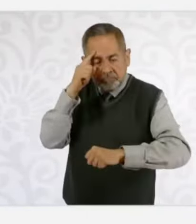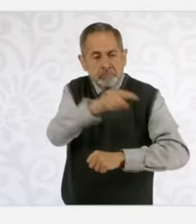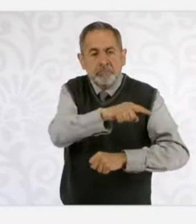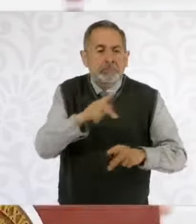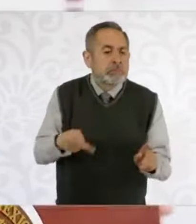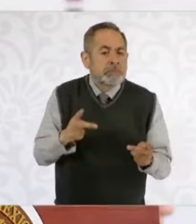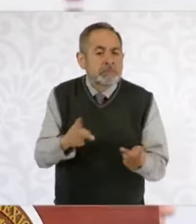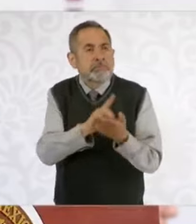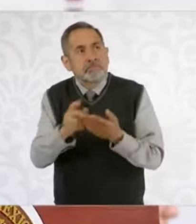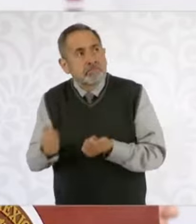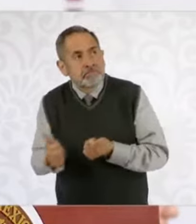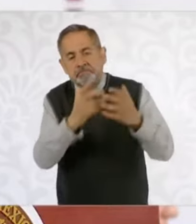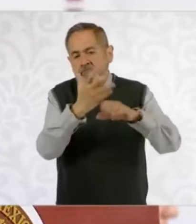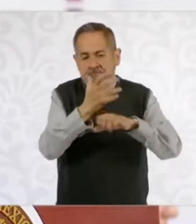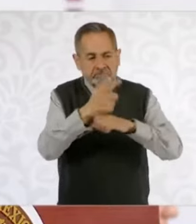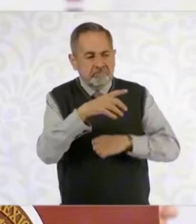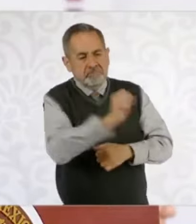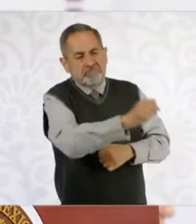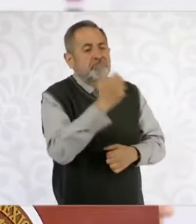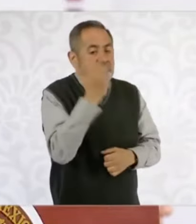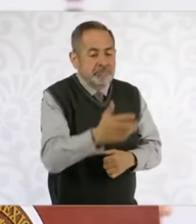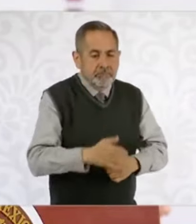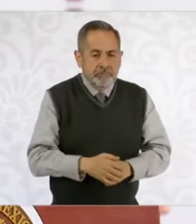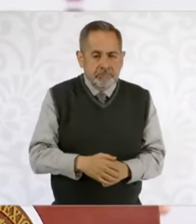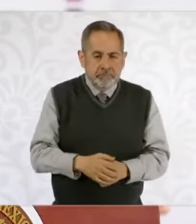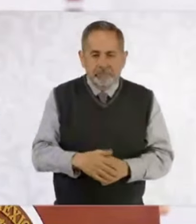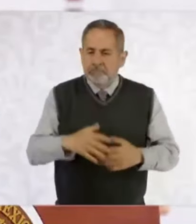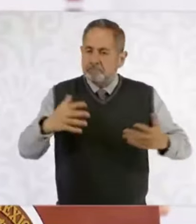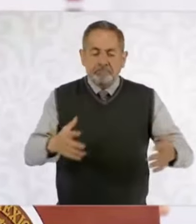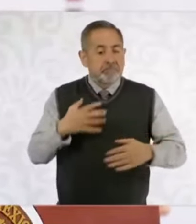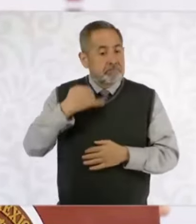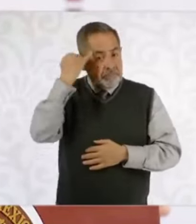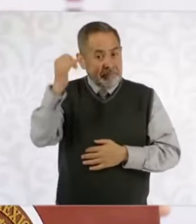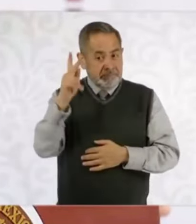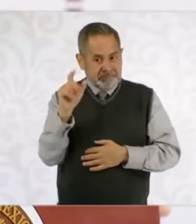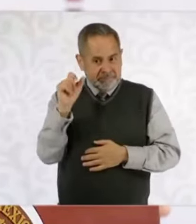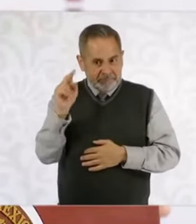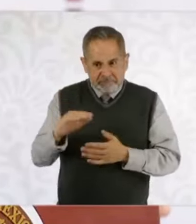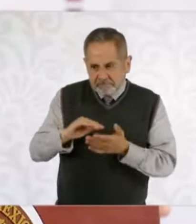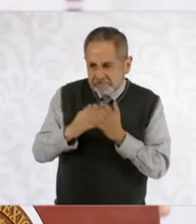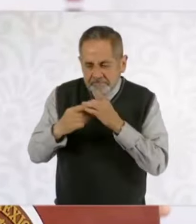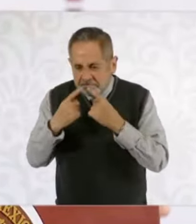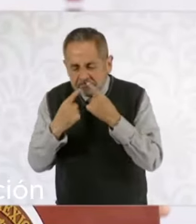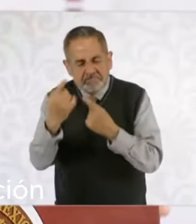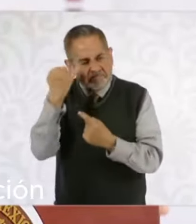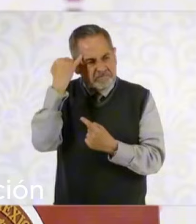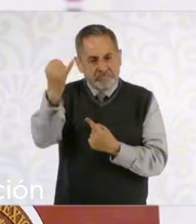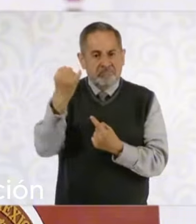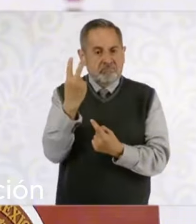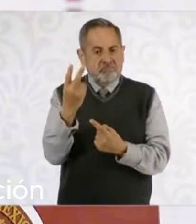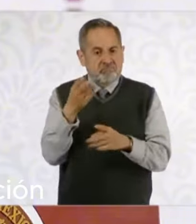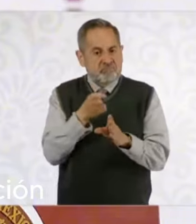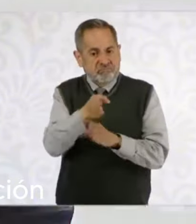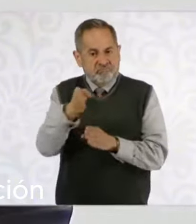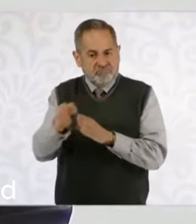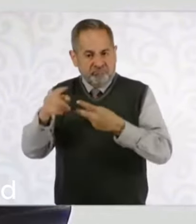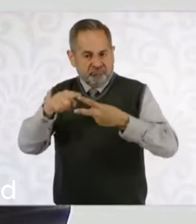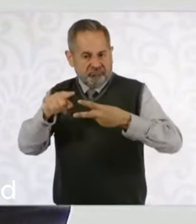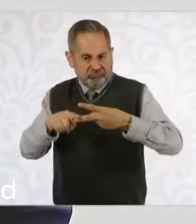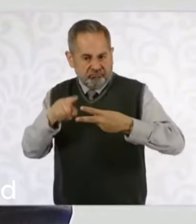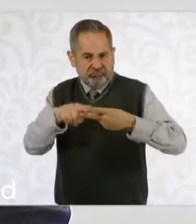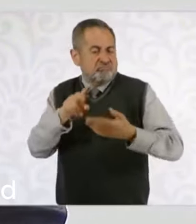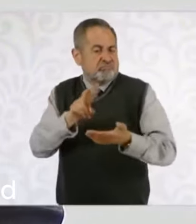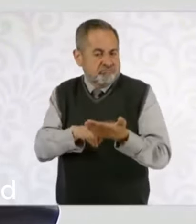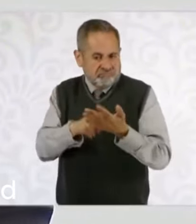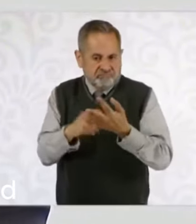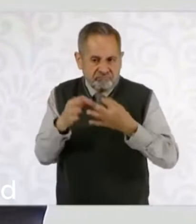narcotráfico. Como parte de nuestra estrategia, hemos planteado 2 acciones que son una parte de la base de operación de la